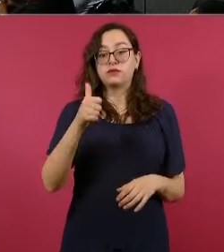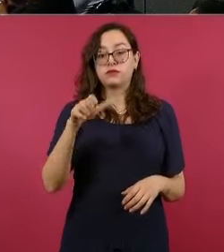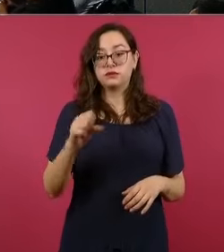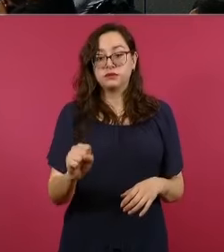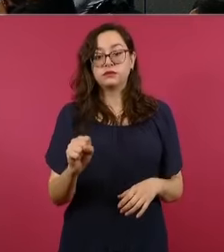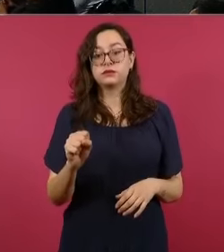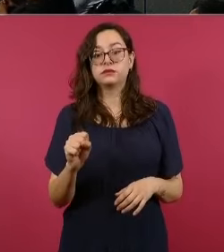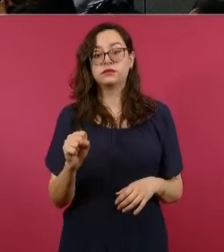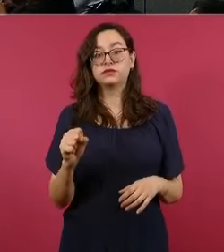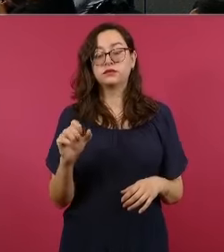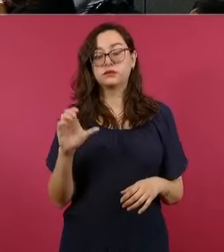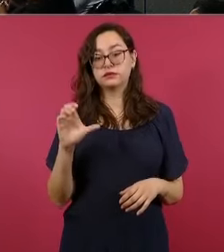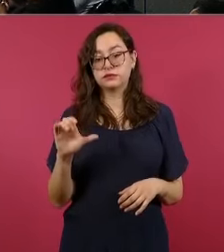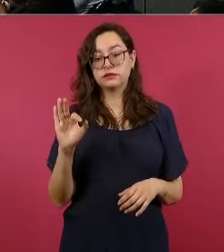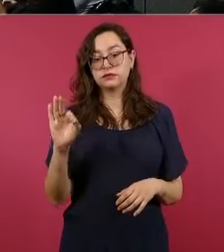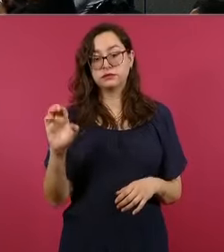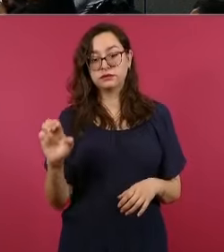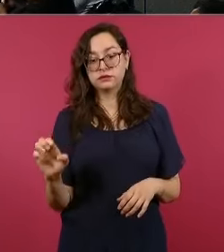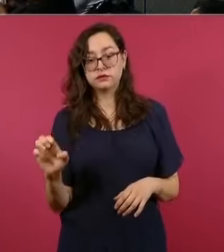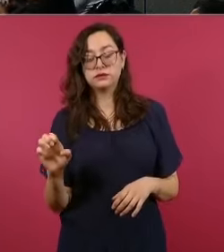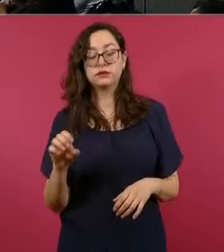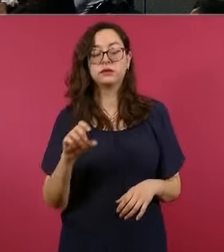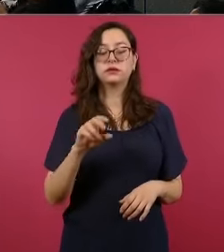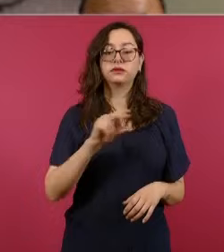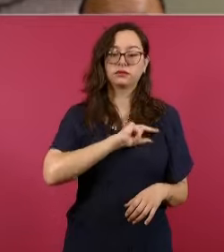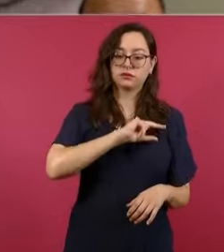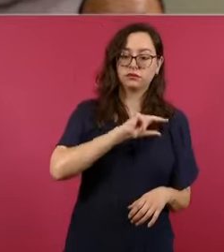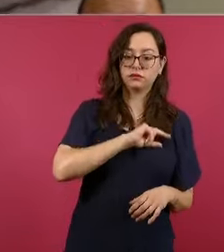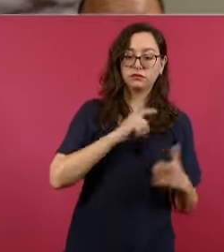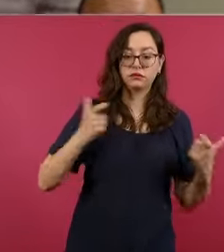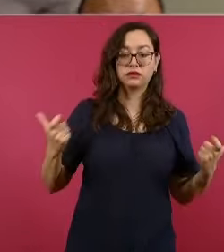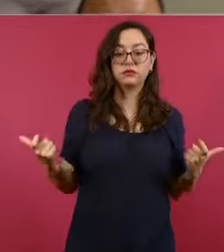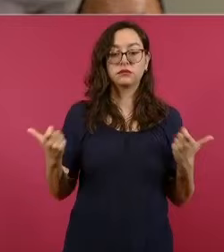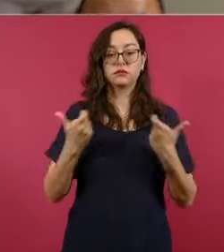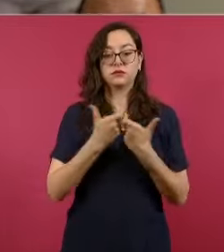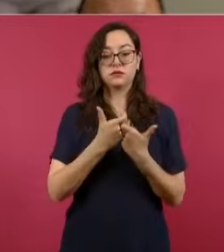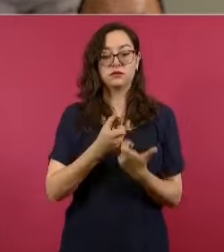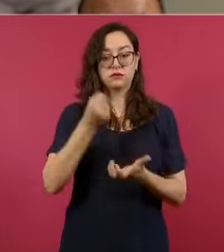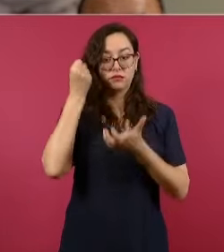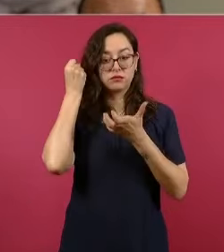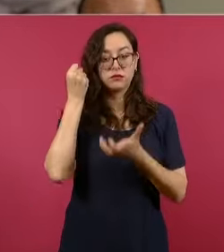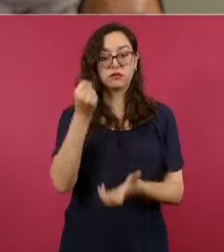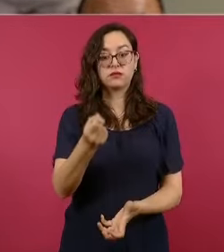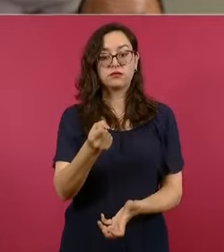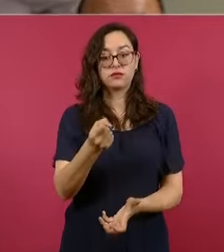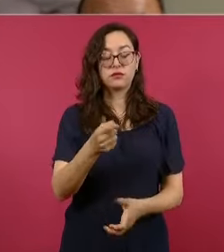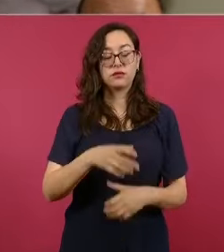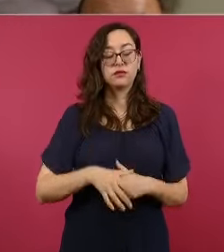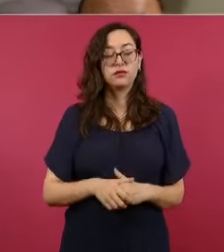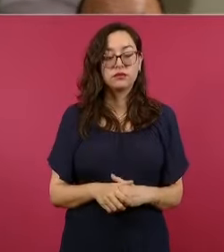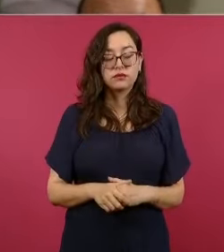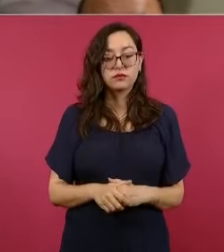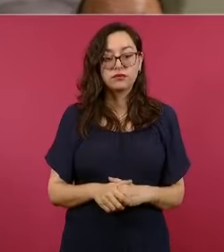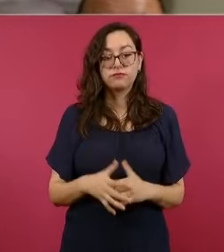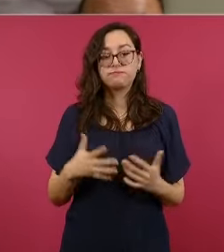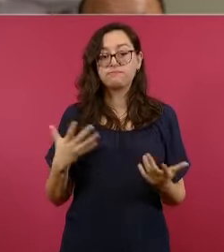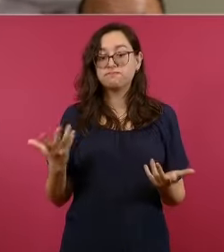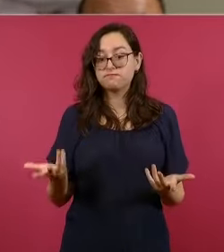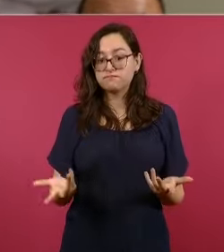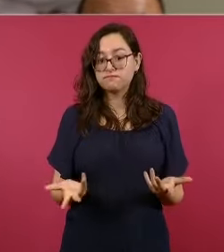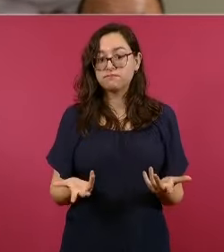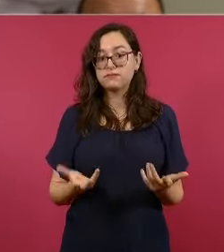y y este y una empresa de el grupo Carso el el